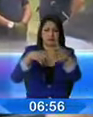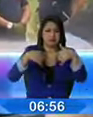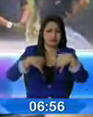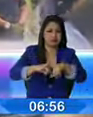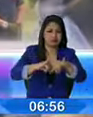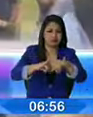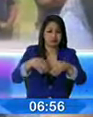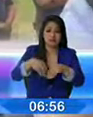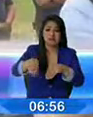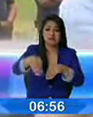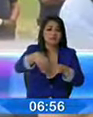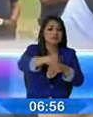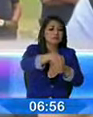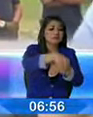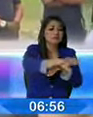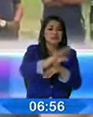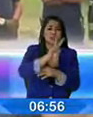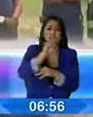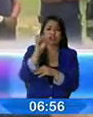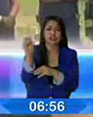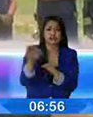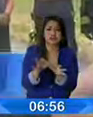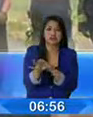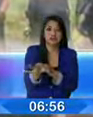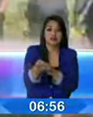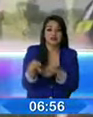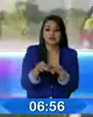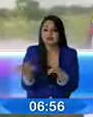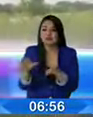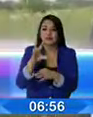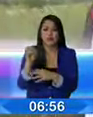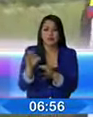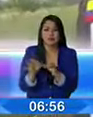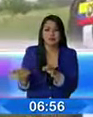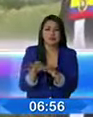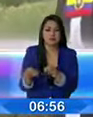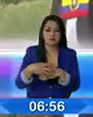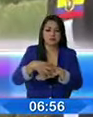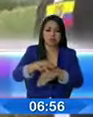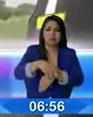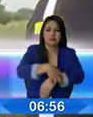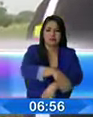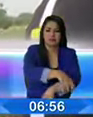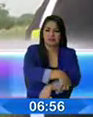200 metros y de allá para acá unos 50 metros aproximadamente. Fragmentos